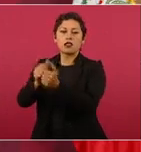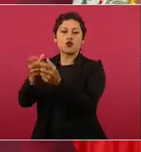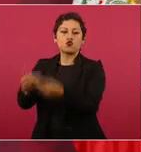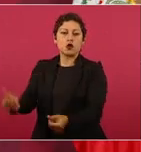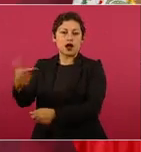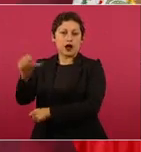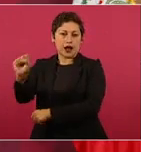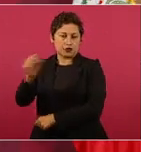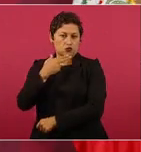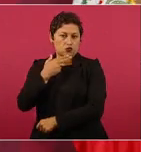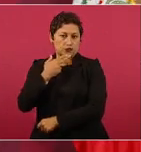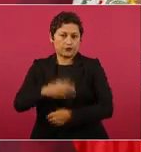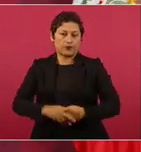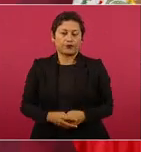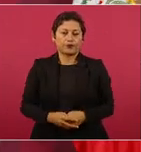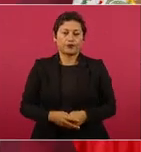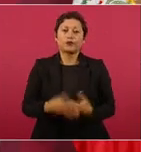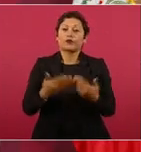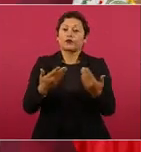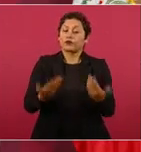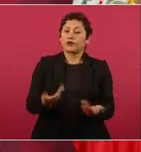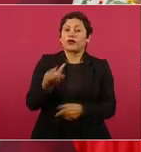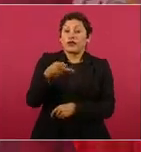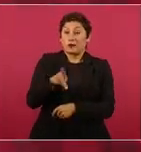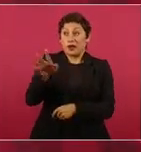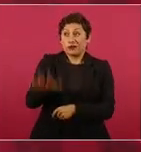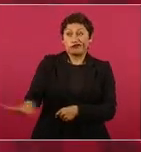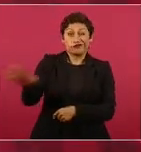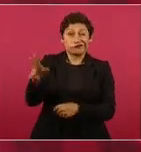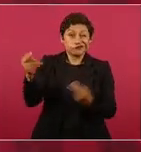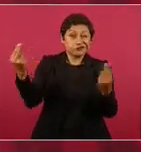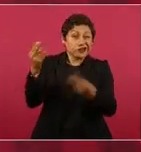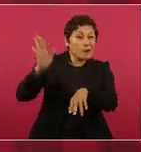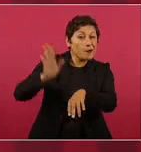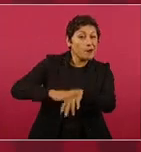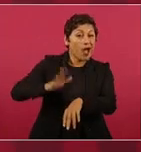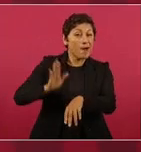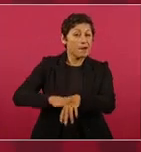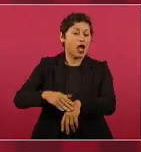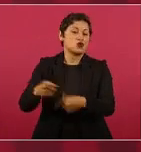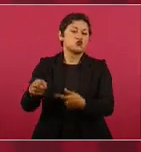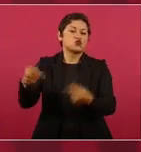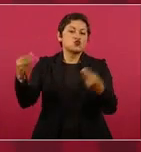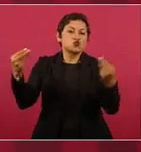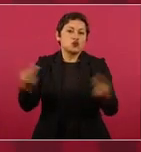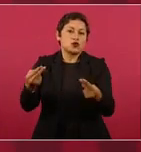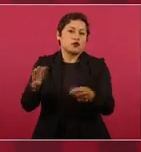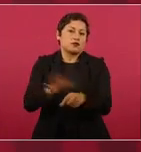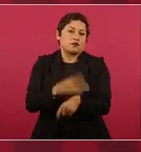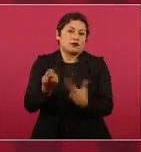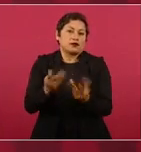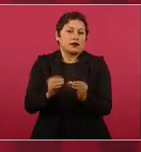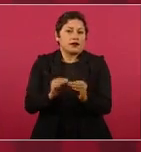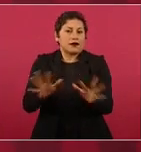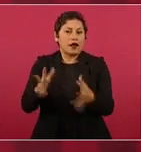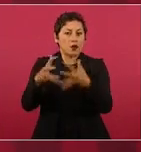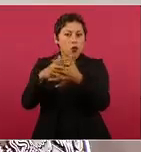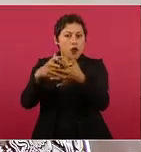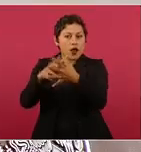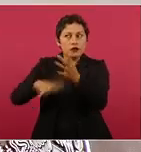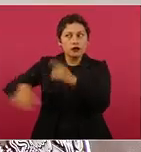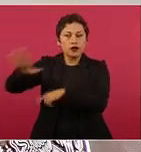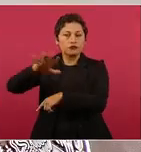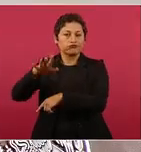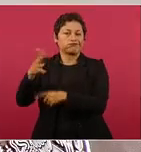es mucha la demanda por esta circunstancia especial